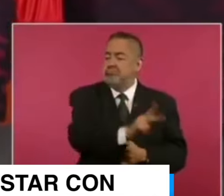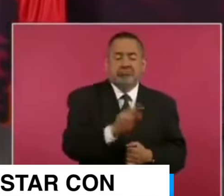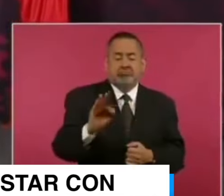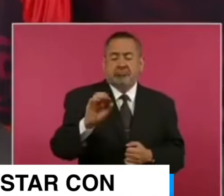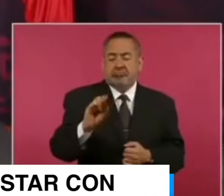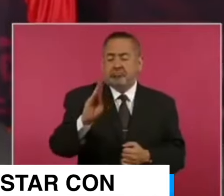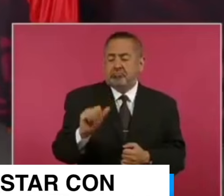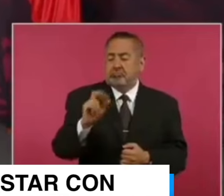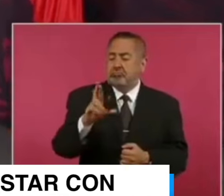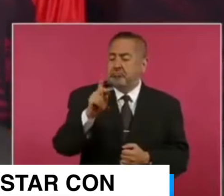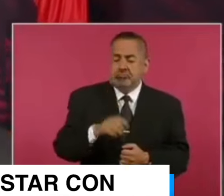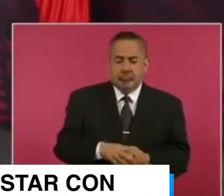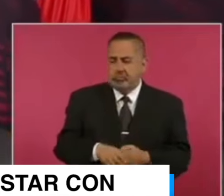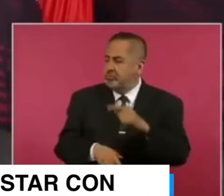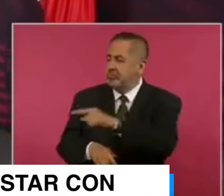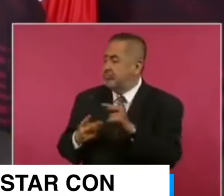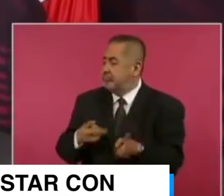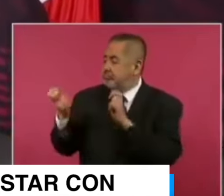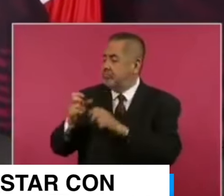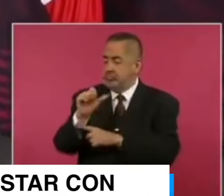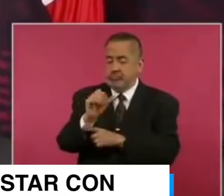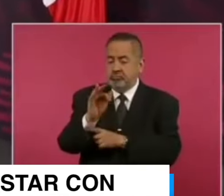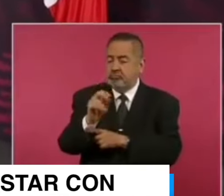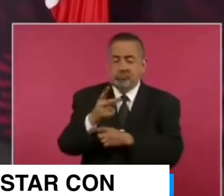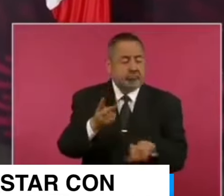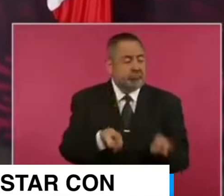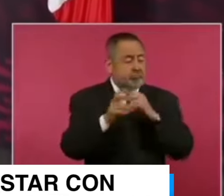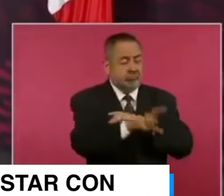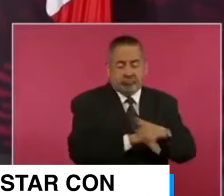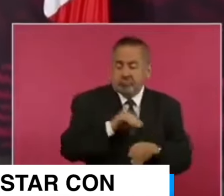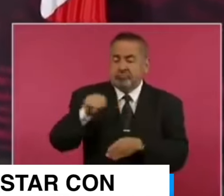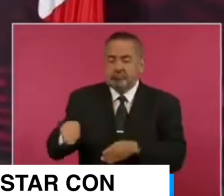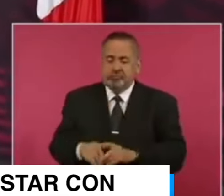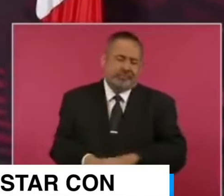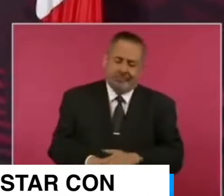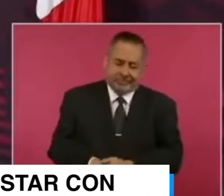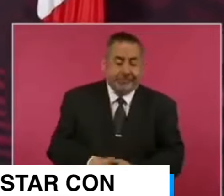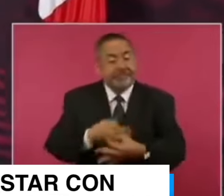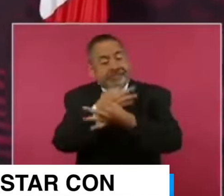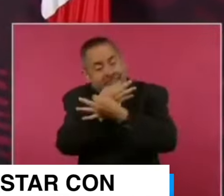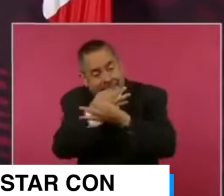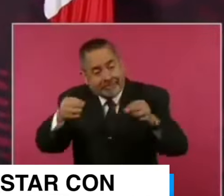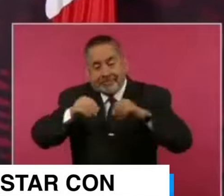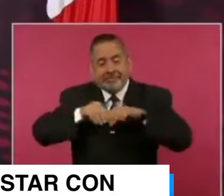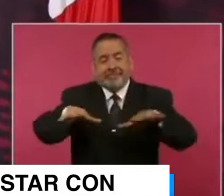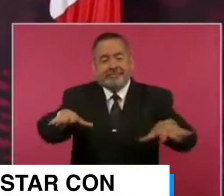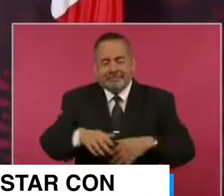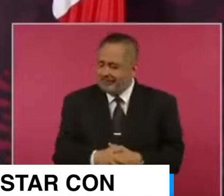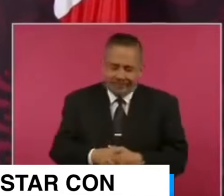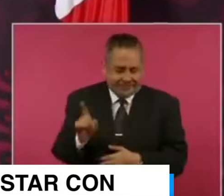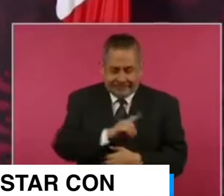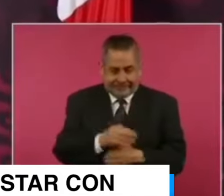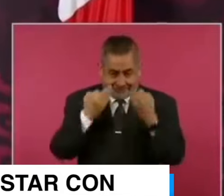este fondo, porque además es un fondo que no tiene reglas de operación, que en teoría debería de utilizar ese dinero para invertirlo